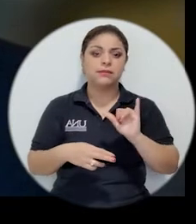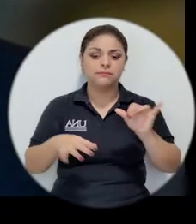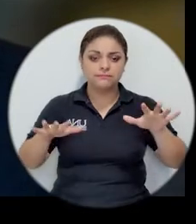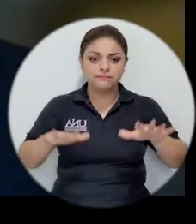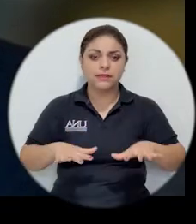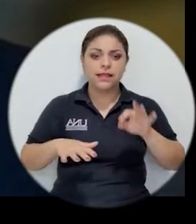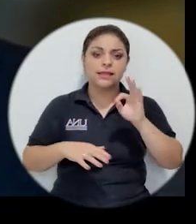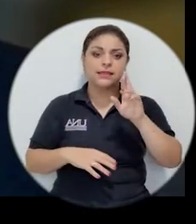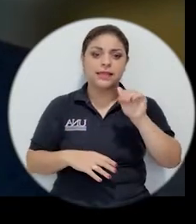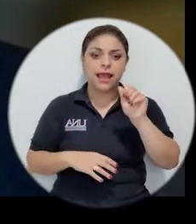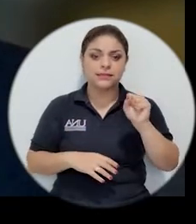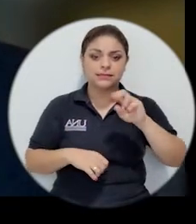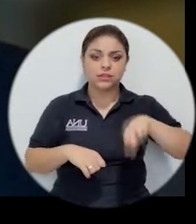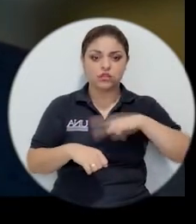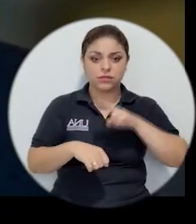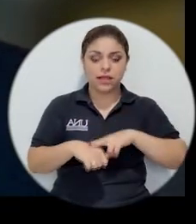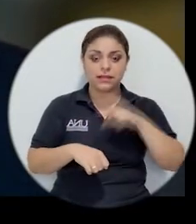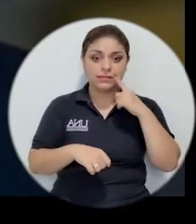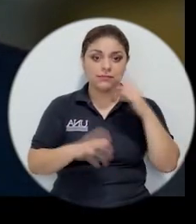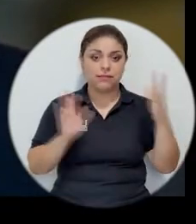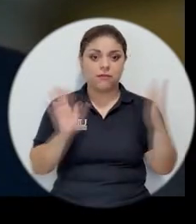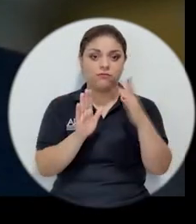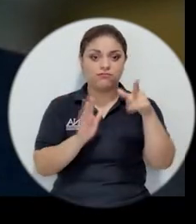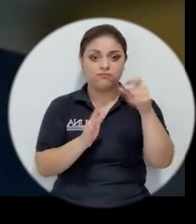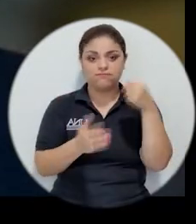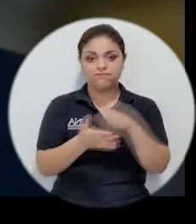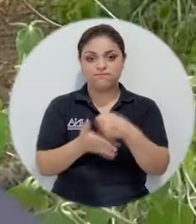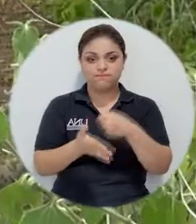aproximación transnacional frente a este tipo de amenazas.